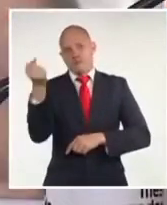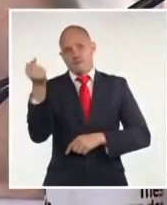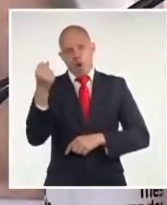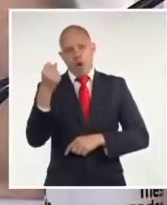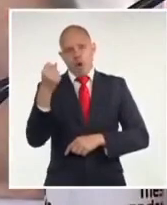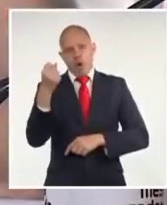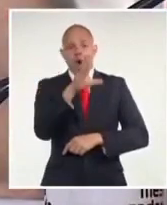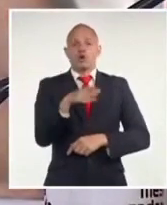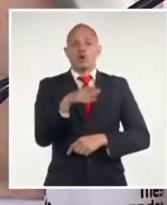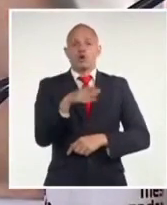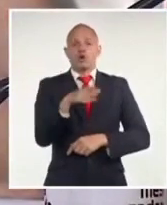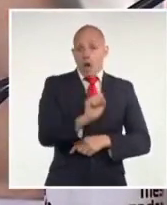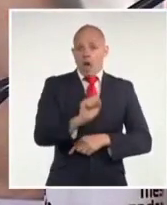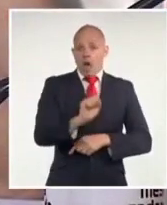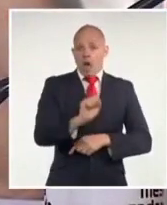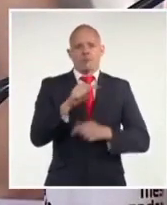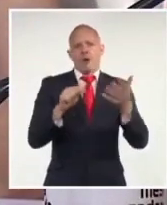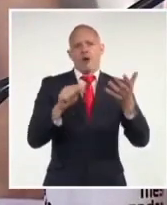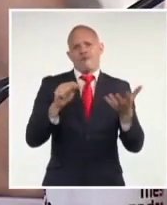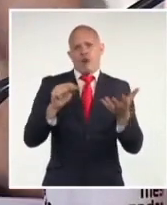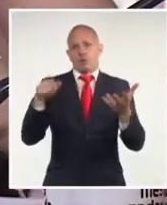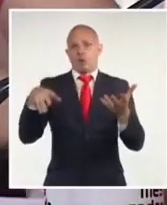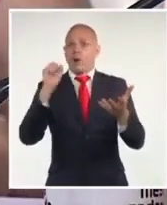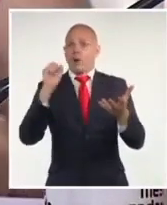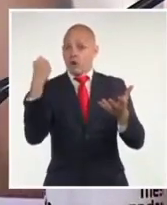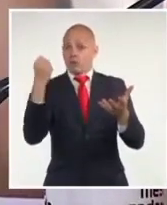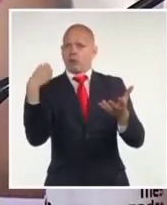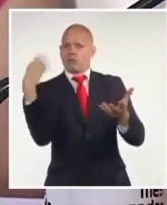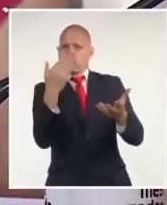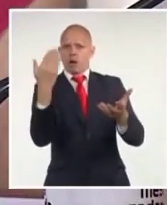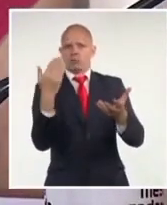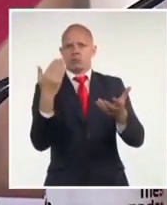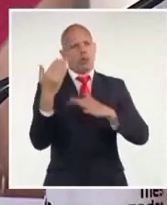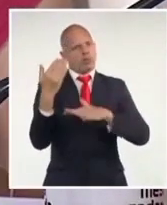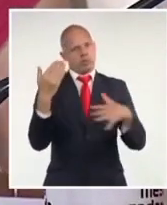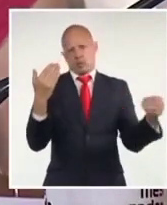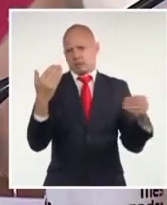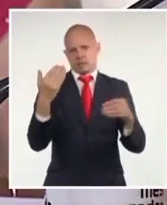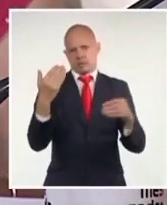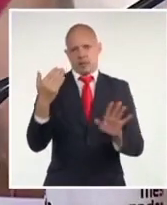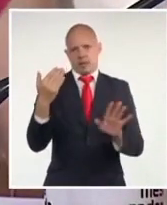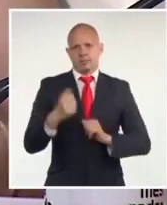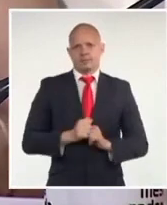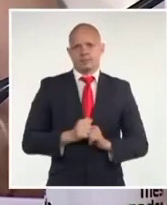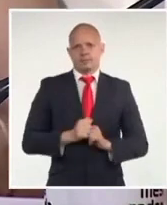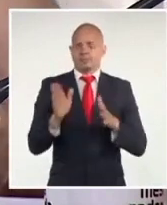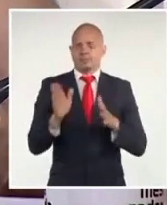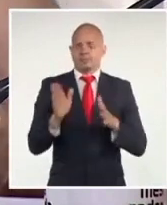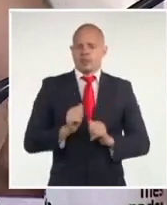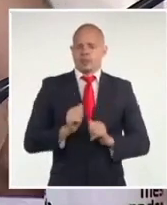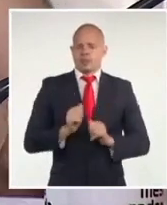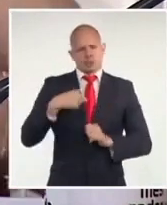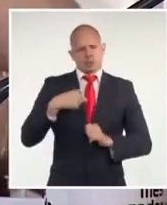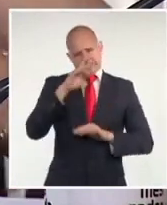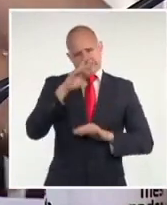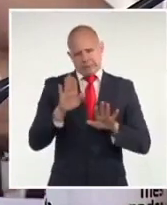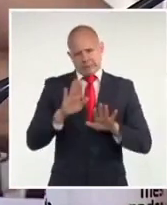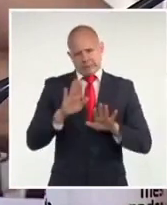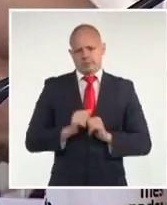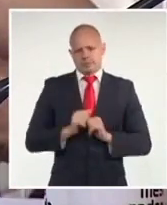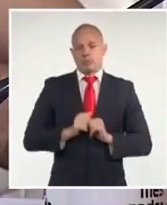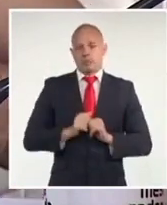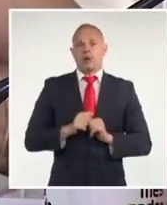provincia, es esperable que esto pase. Ya yo quería terminar, y me perdonan que me he demorado, que en este